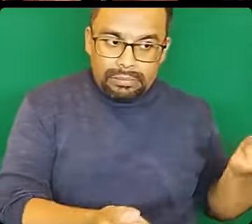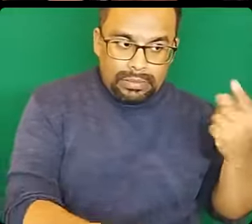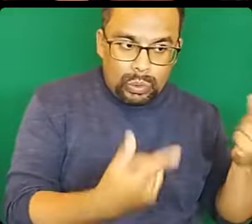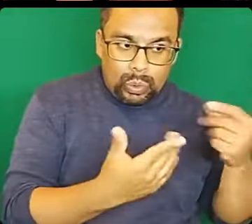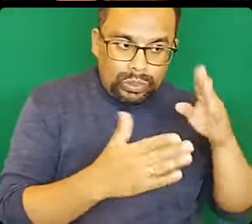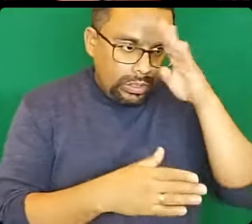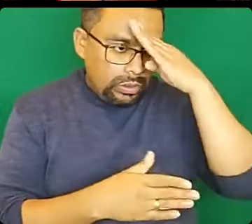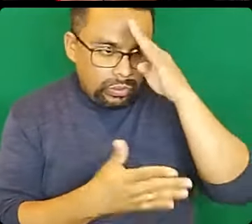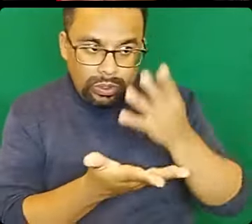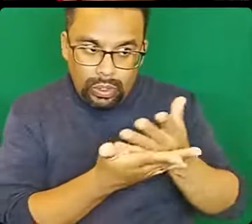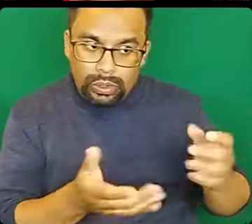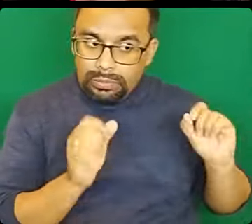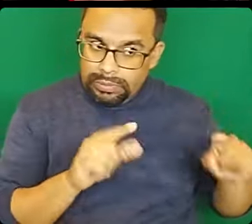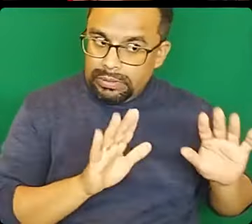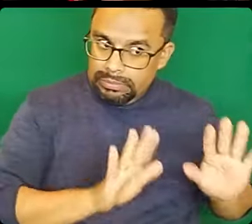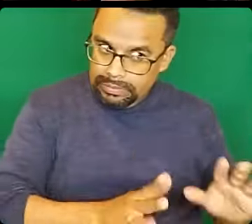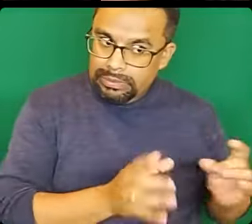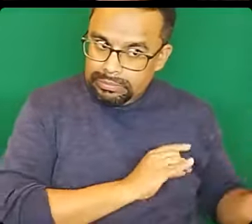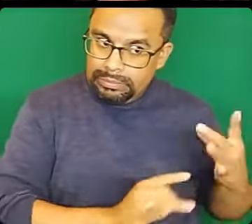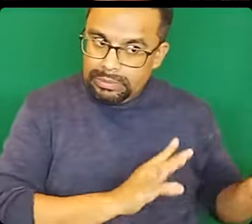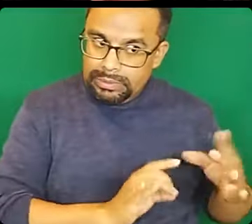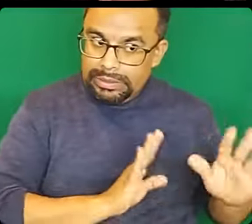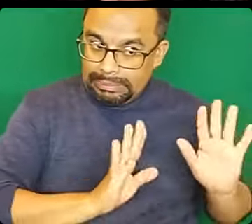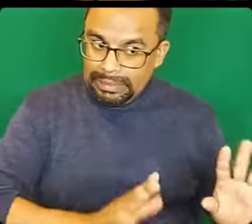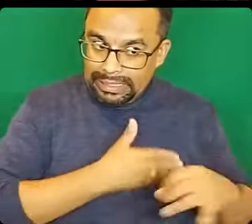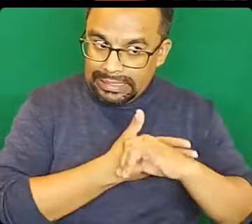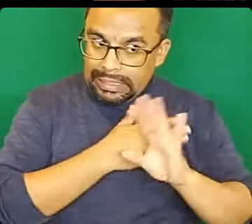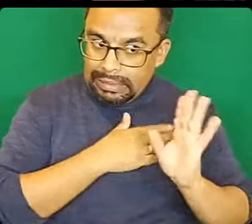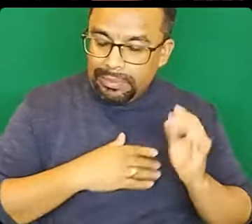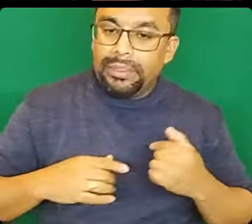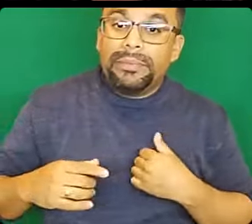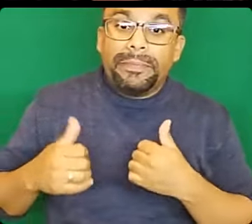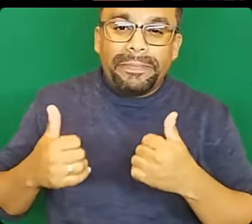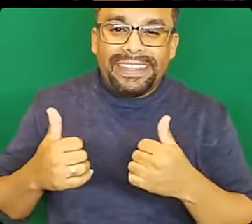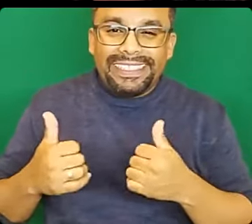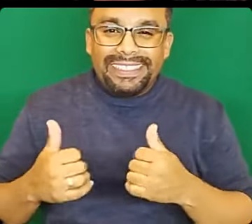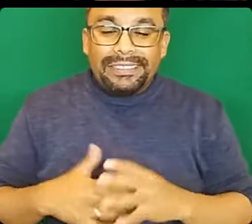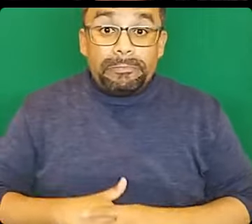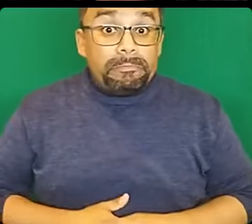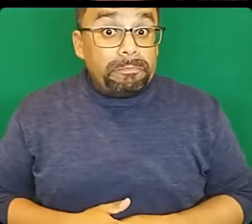compartir, pues, que ya vengo con ustedes. Ya me estoy despidiendo de Instagram.